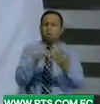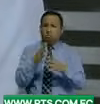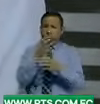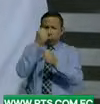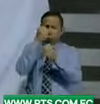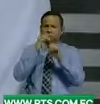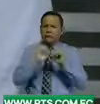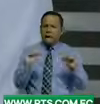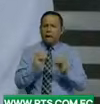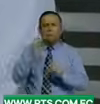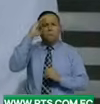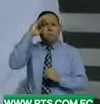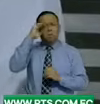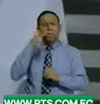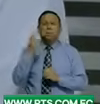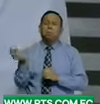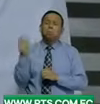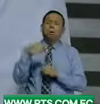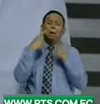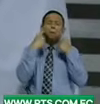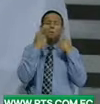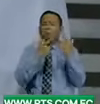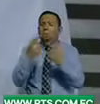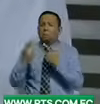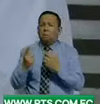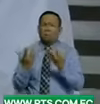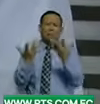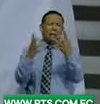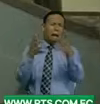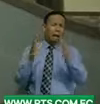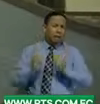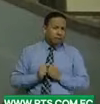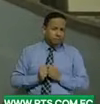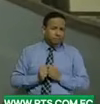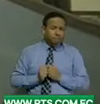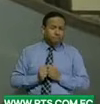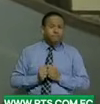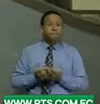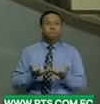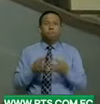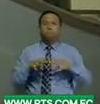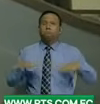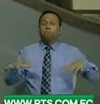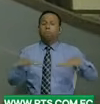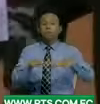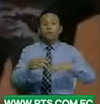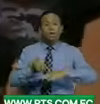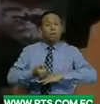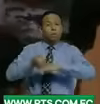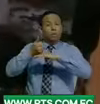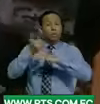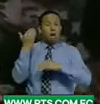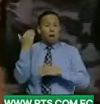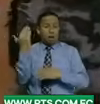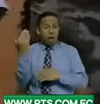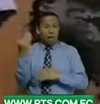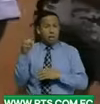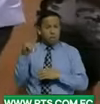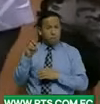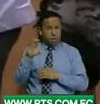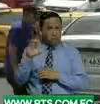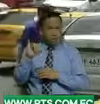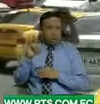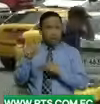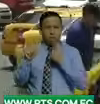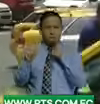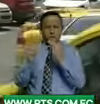policía que va a hacer, dice, ronda, va a hacer batida y no se ve nada todavía. Por estos hechos, la alcaldesa Marciana Valdivieso reiteró el pedido al